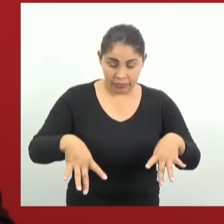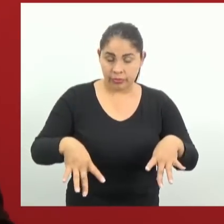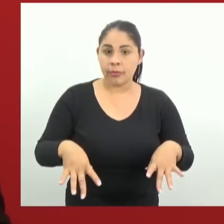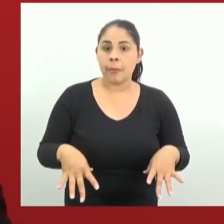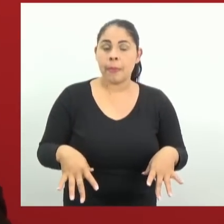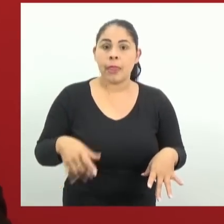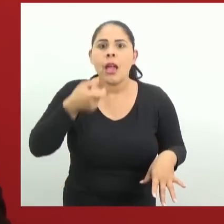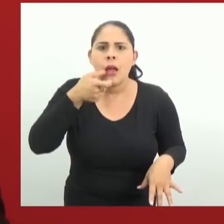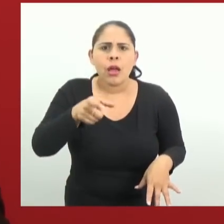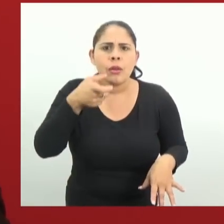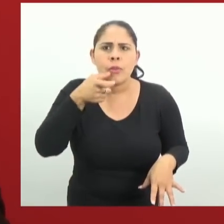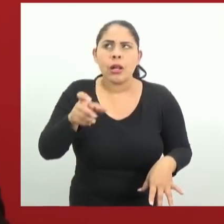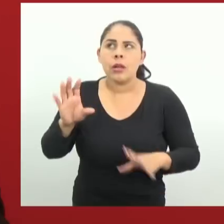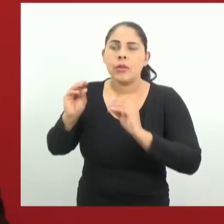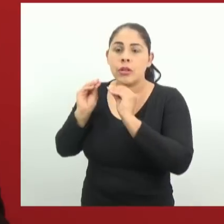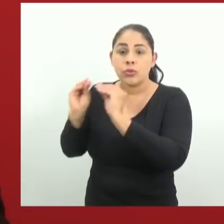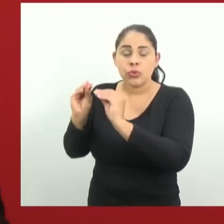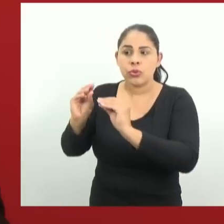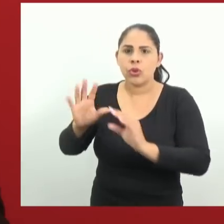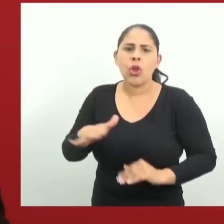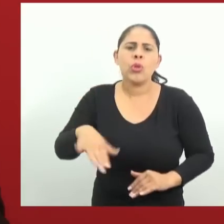Y su palabra está en los cielos.